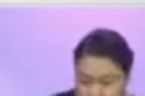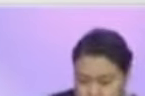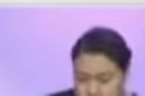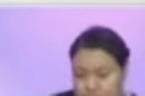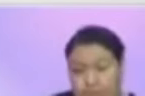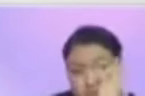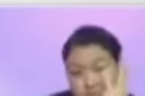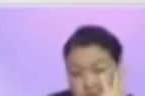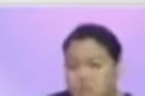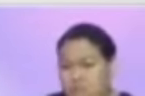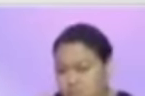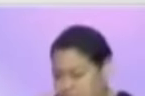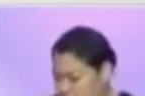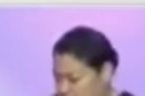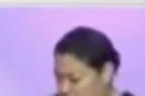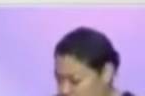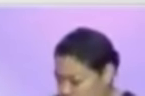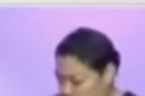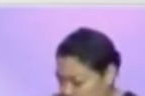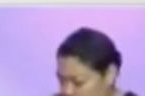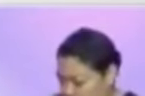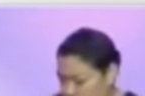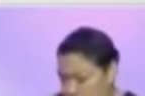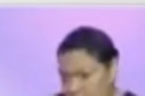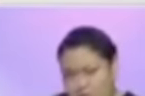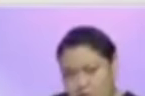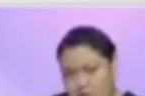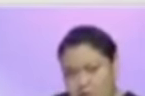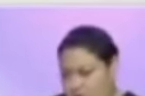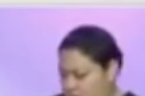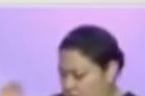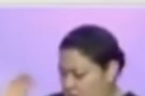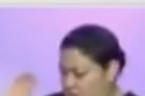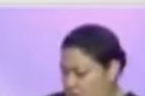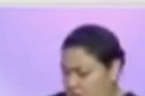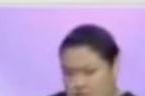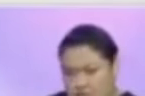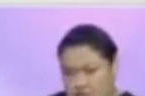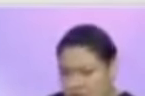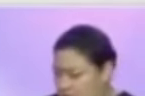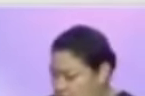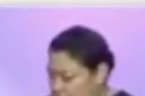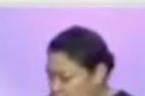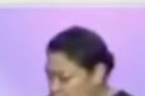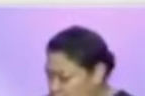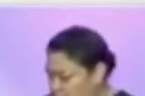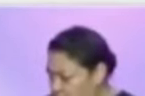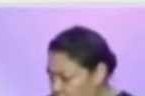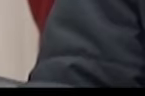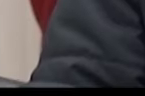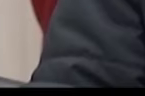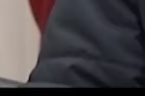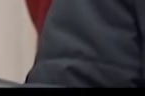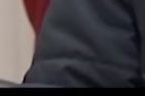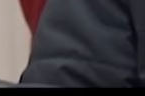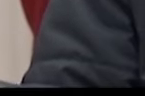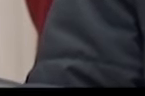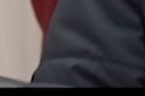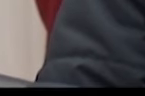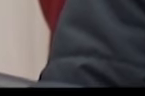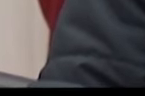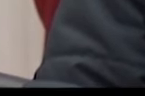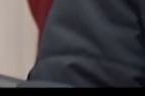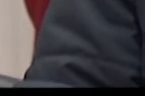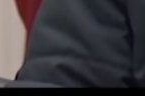desde 1992 y a la fecha se había respetado este artículo número 34 de la ley de partidos